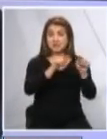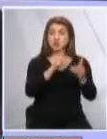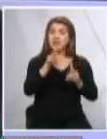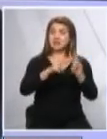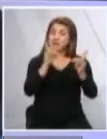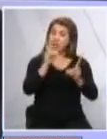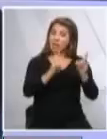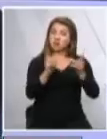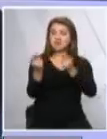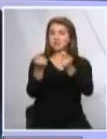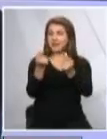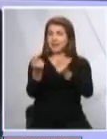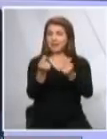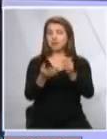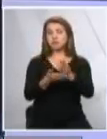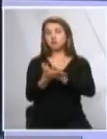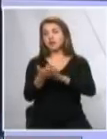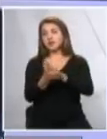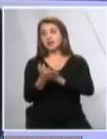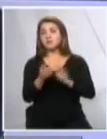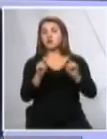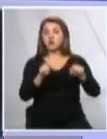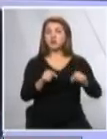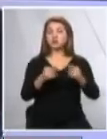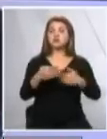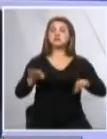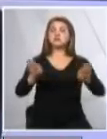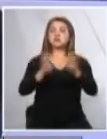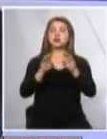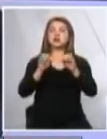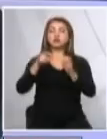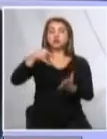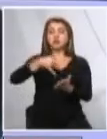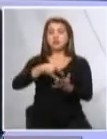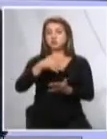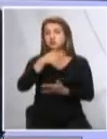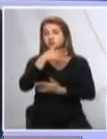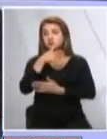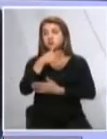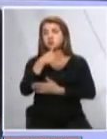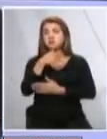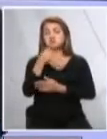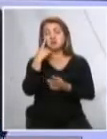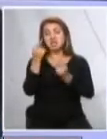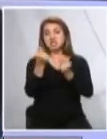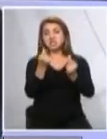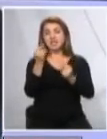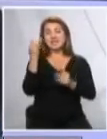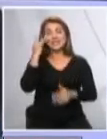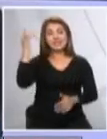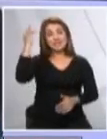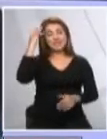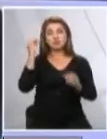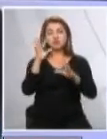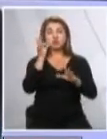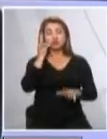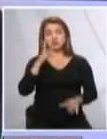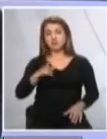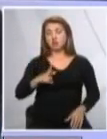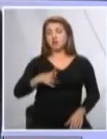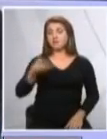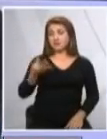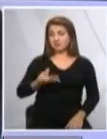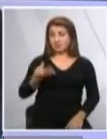que se parezca, ¿ya? Por ejemplo, esto de cerrar el Congreso, qué sé yo, por eso decía que me parecía inteligente, aunque era muy conservadora, porque era